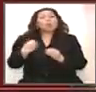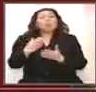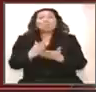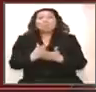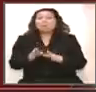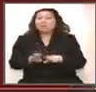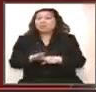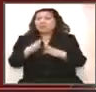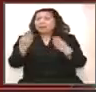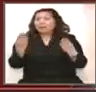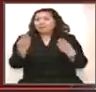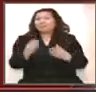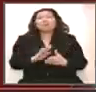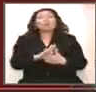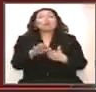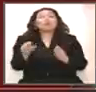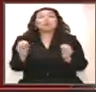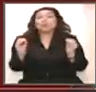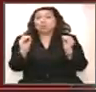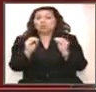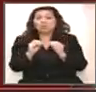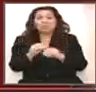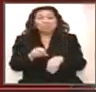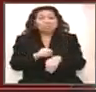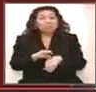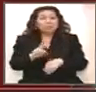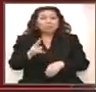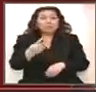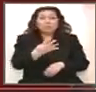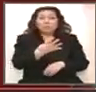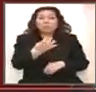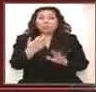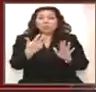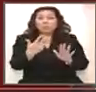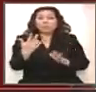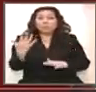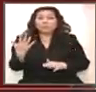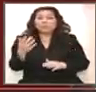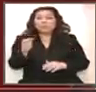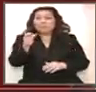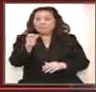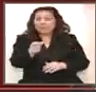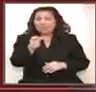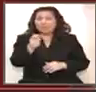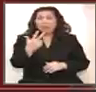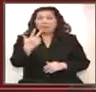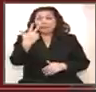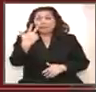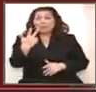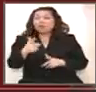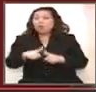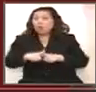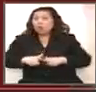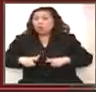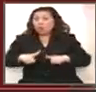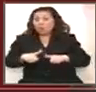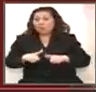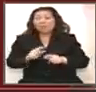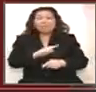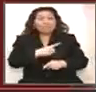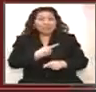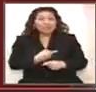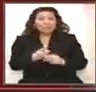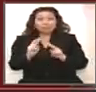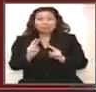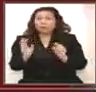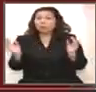medios abiertos. En total, hemos capacitado a 2.485 operadores en 13 localidades del Perú, lo que ha fortalecido